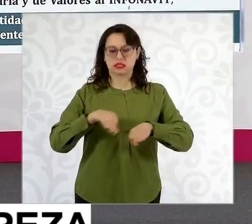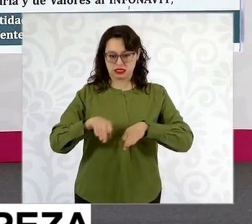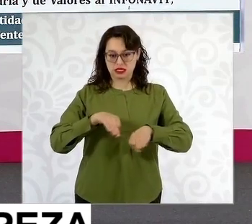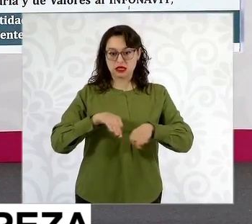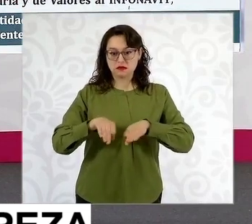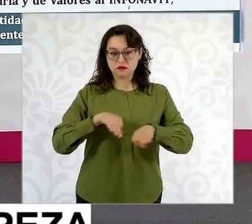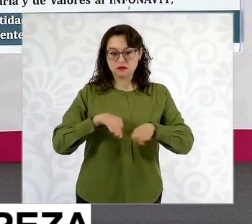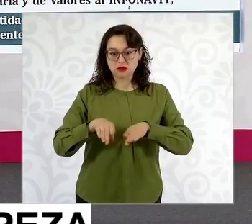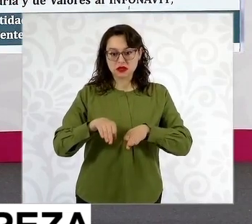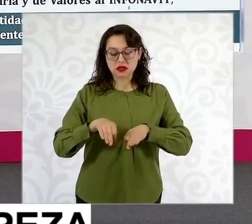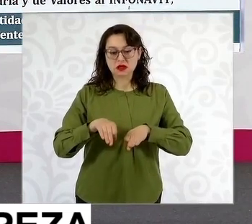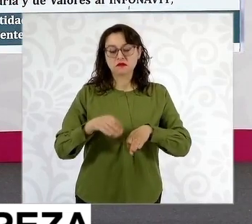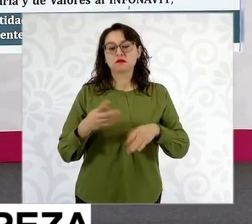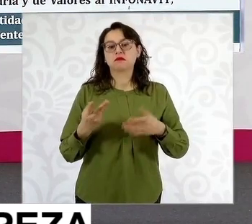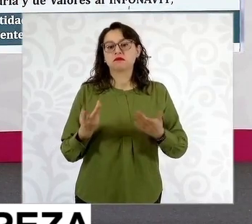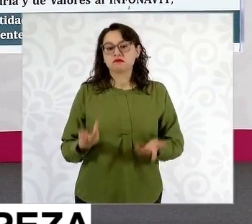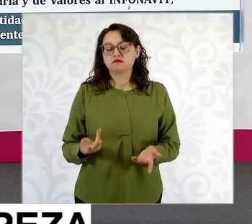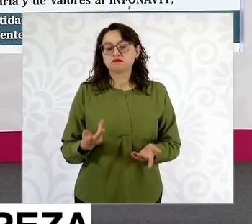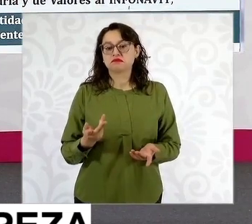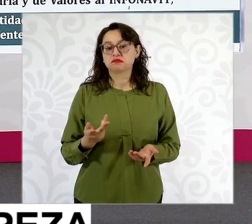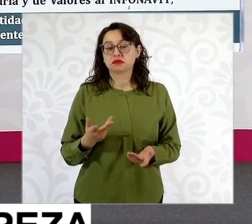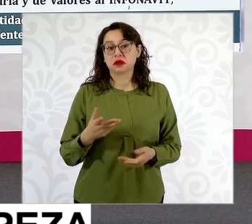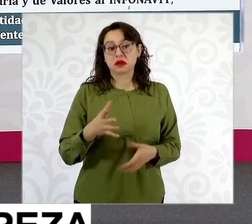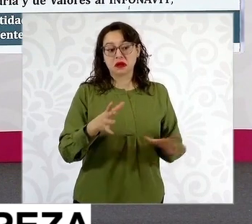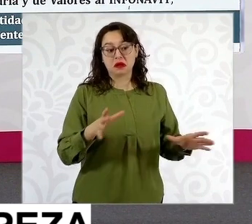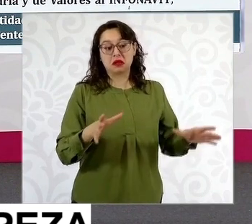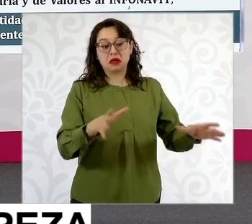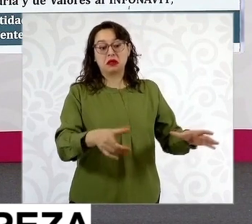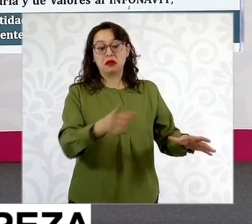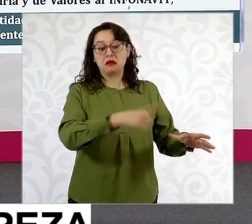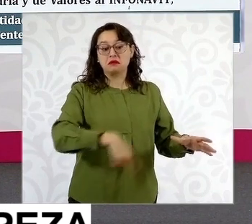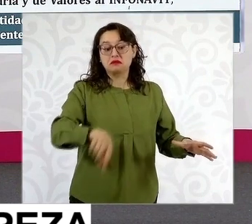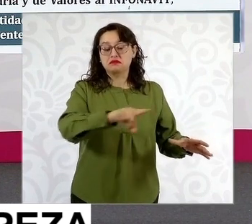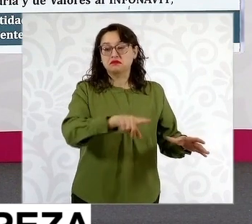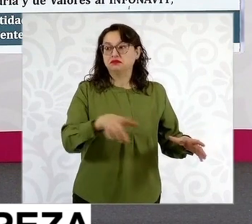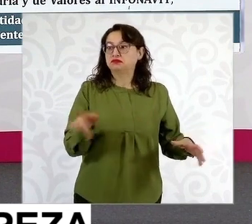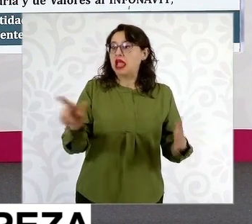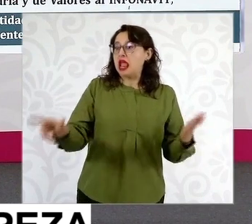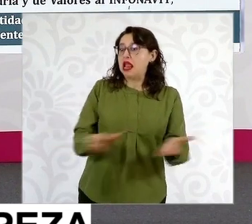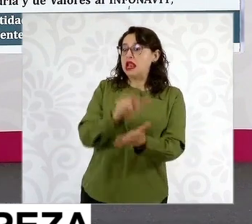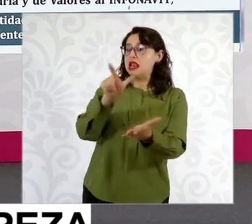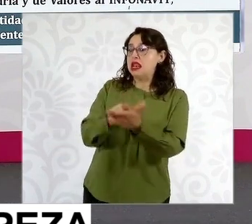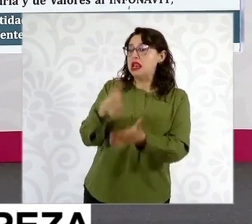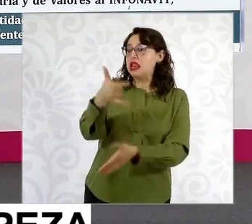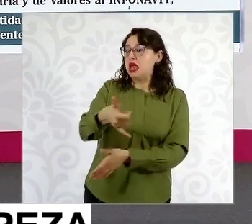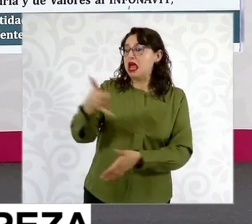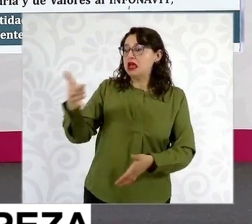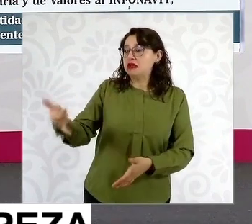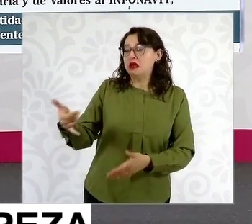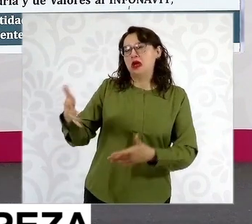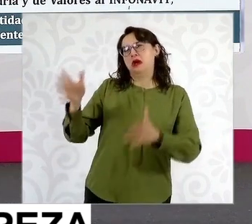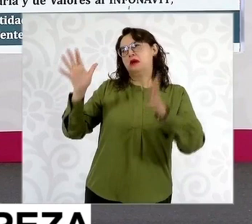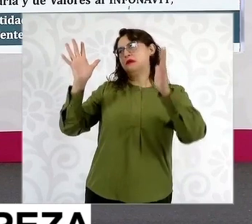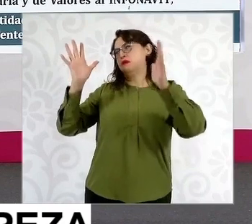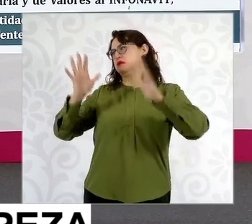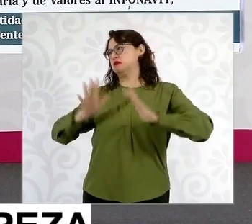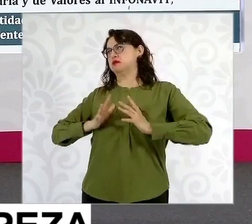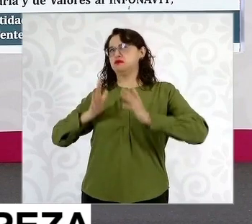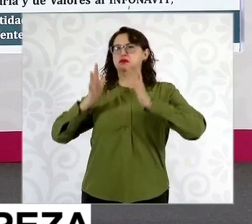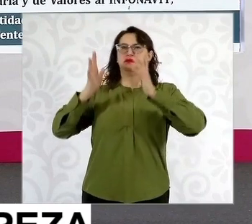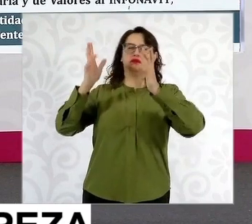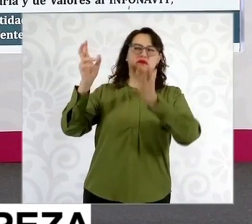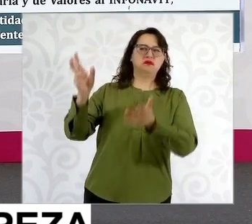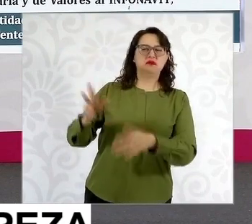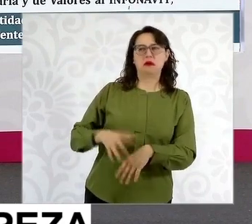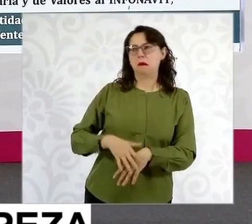acusando falsamente que la reforma a la ley del Infonavit va a eliminar la supervisión de la Comisión Nacional